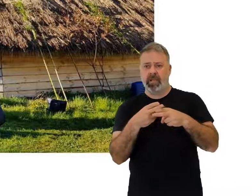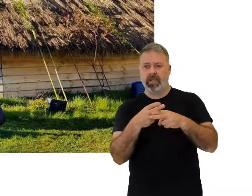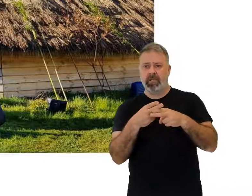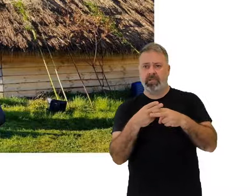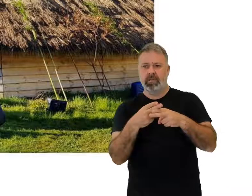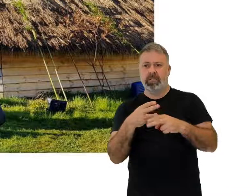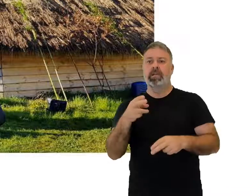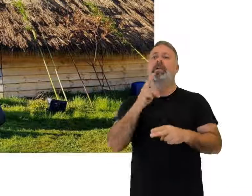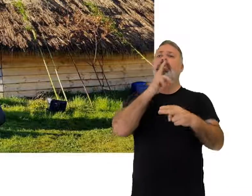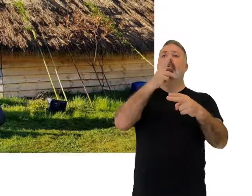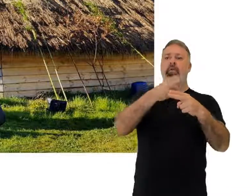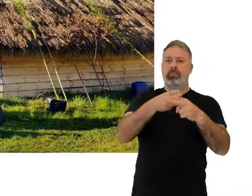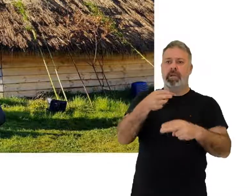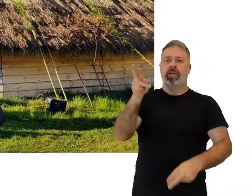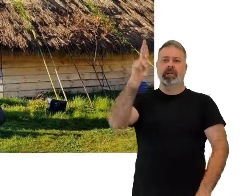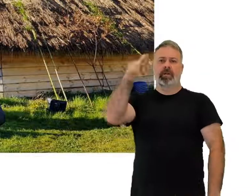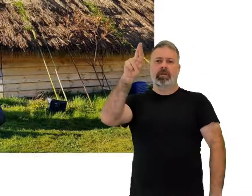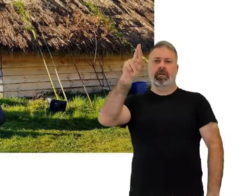llama Ruca